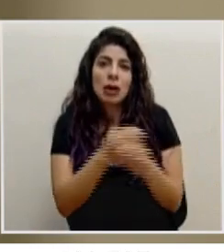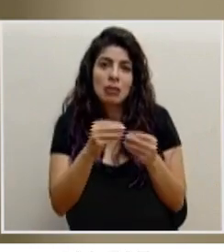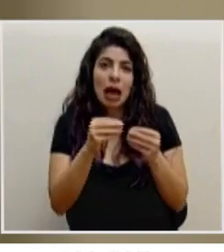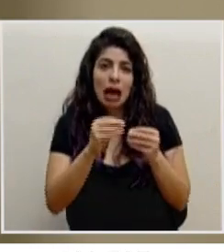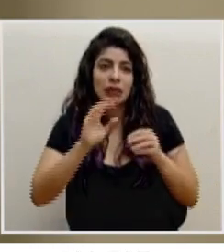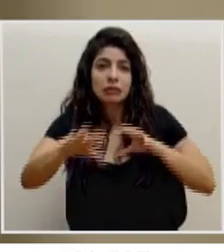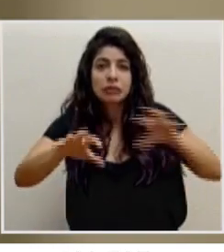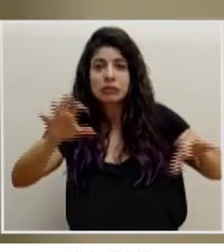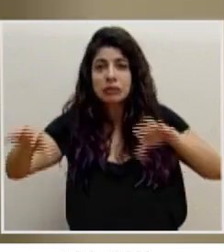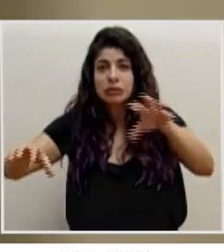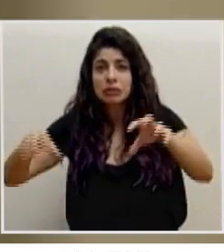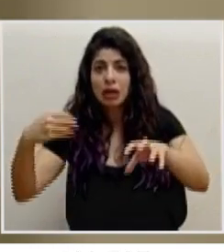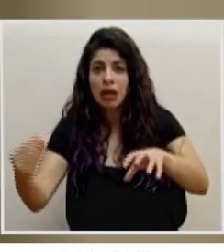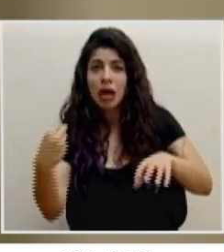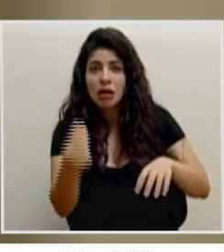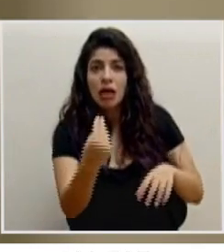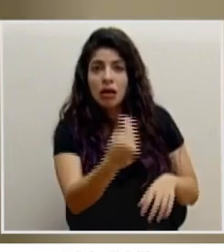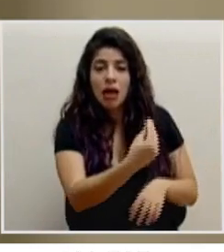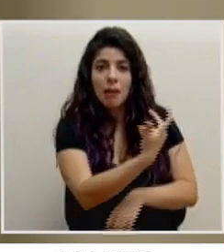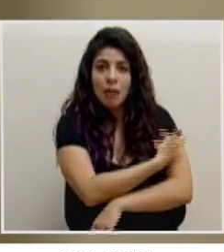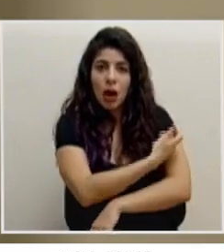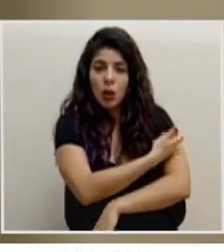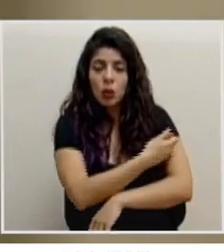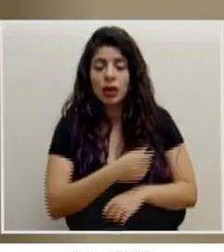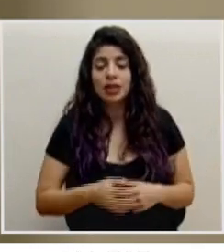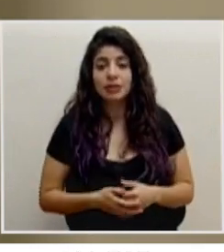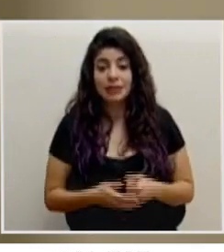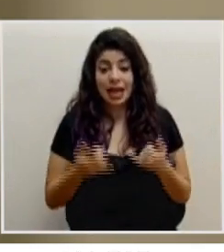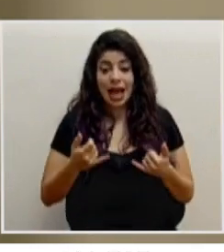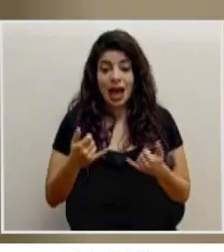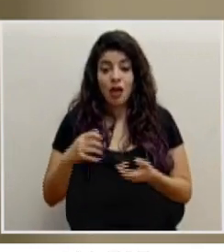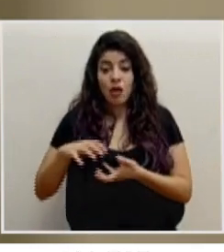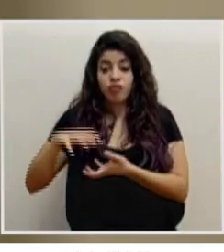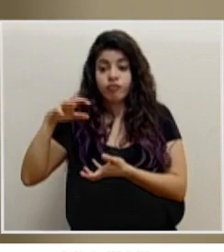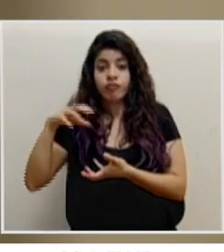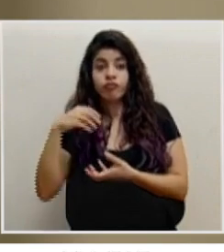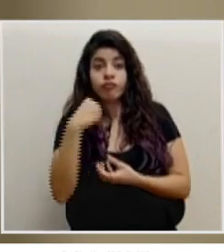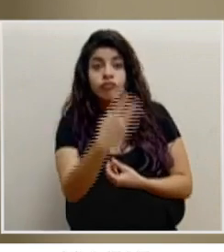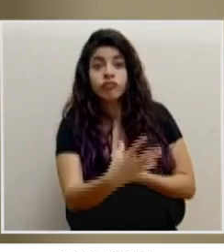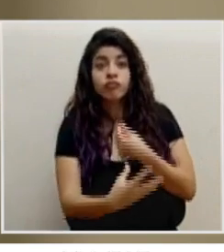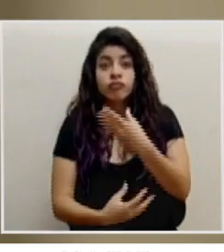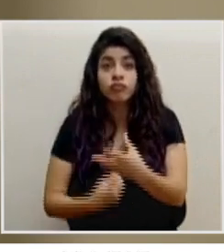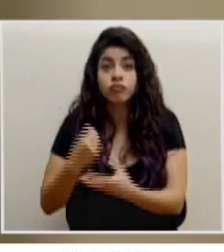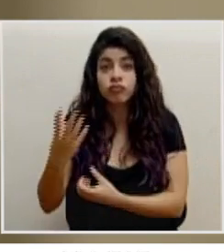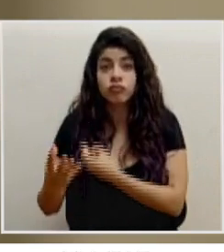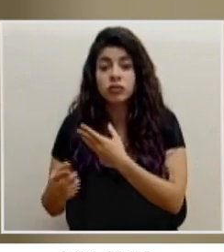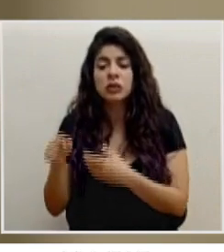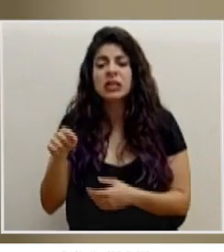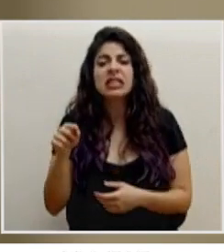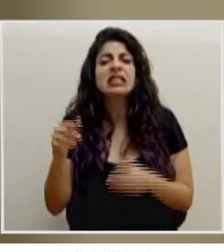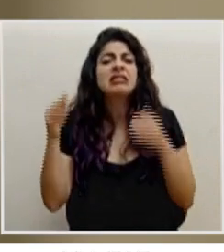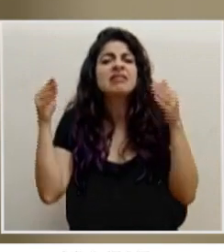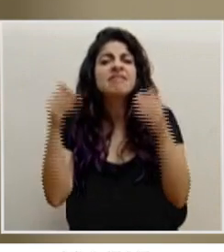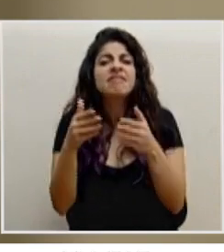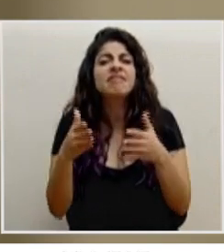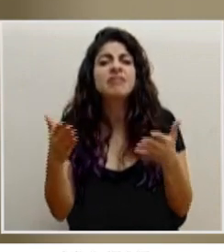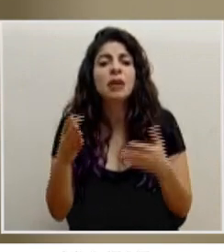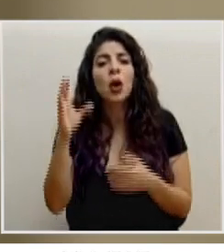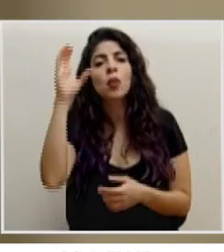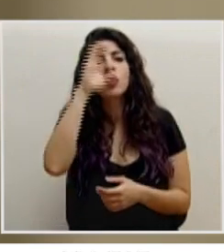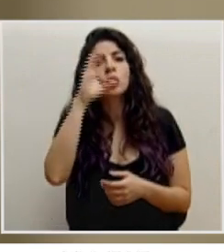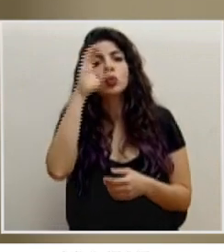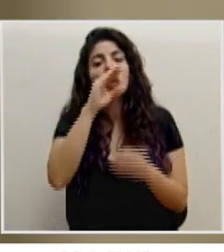Y esta cantidad que se está poniendo a disponibilidad va a ir enfocada a